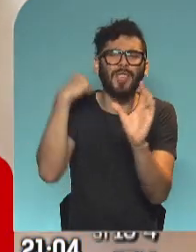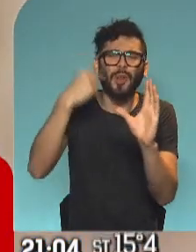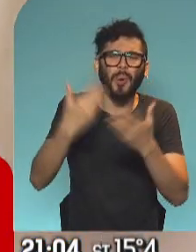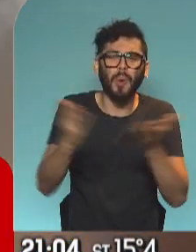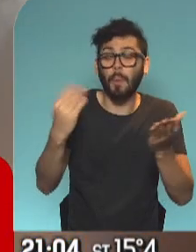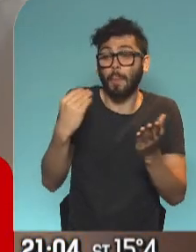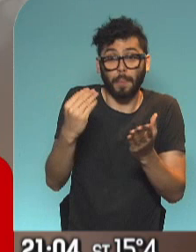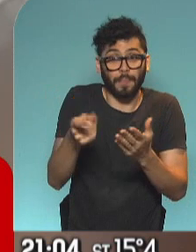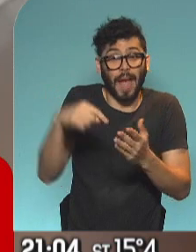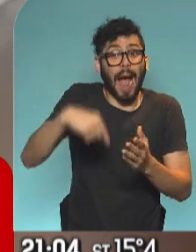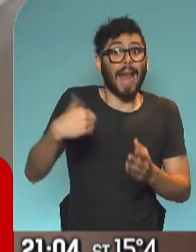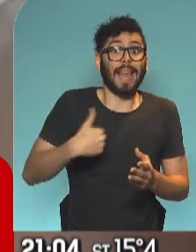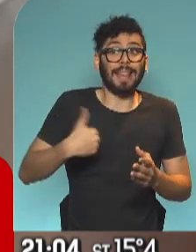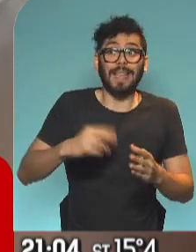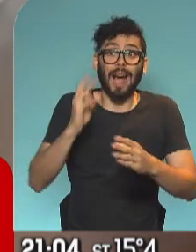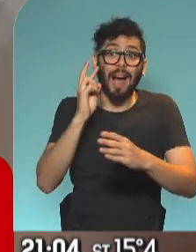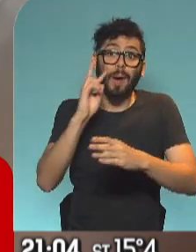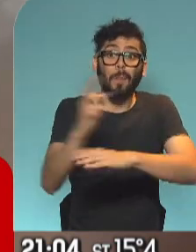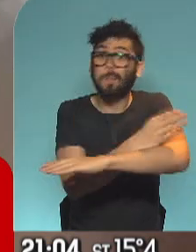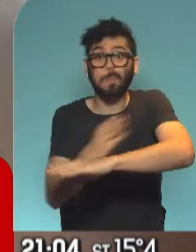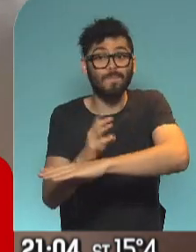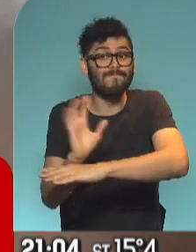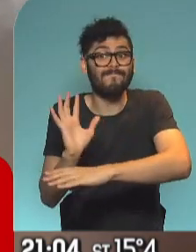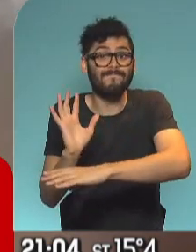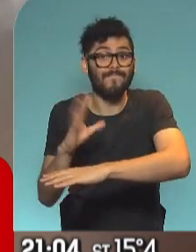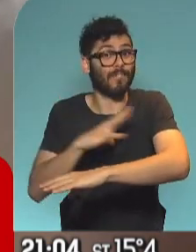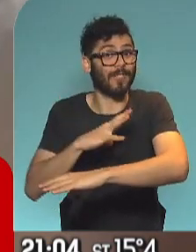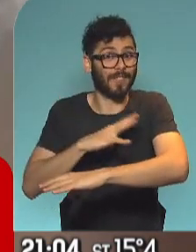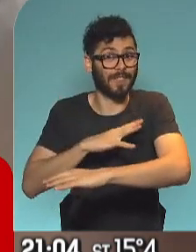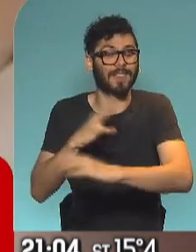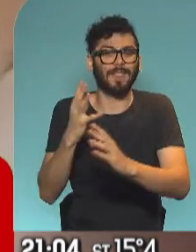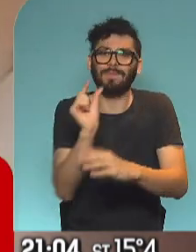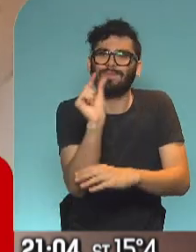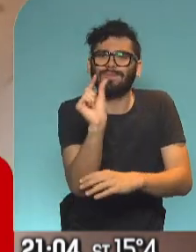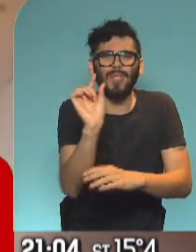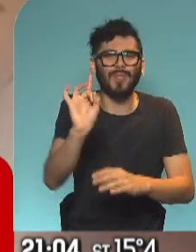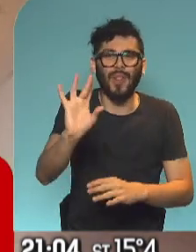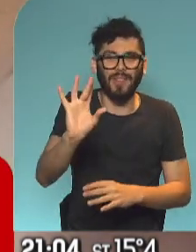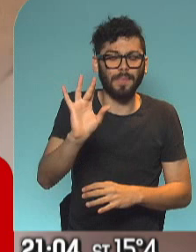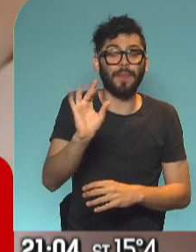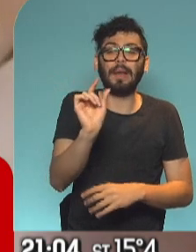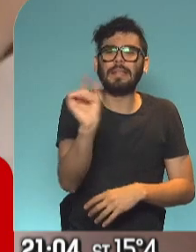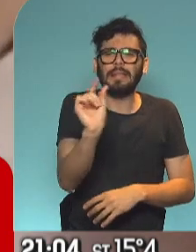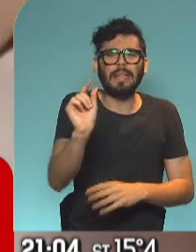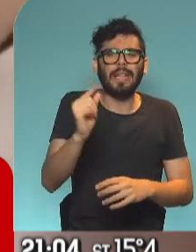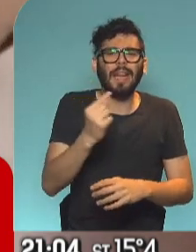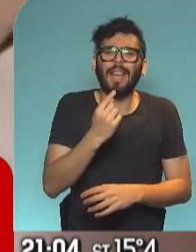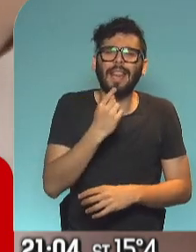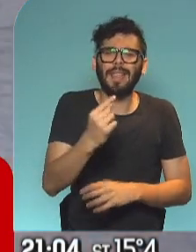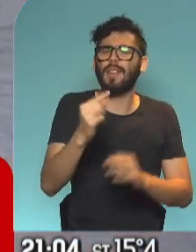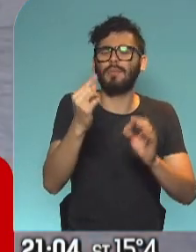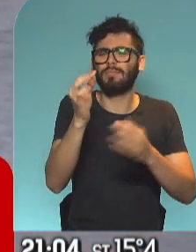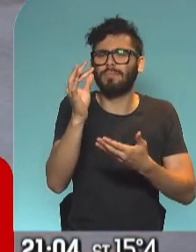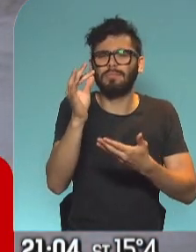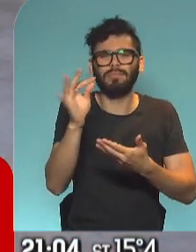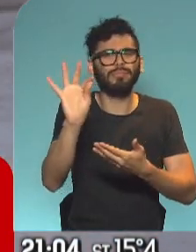todavía aquí en Argentina no hemos visto ese documental, en un flash él dice, hay una cosa muy